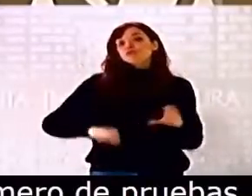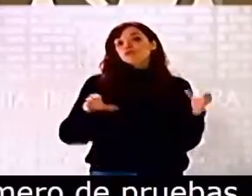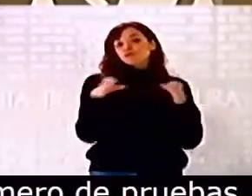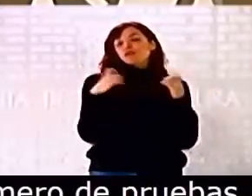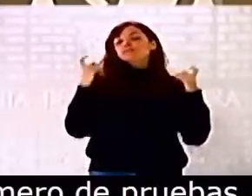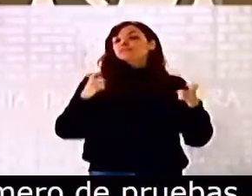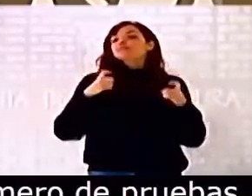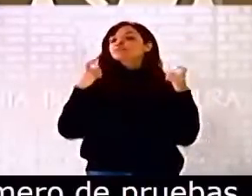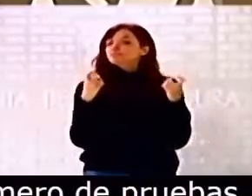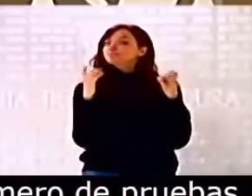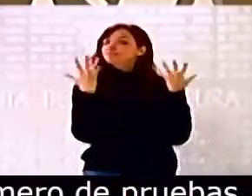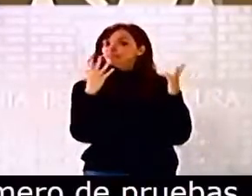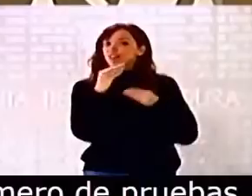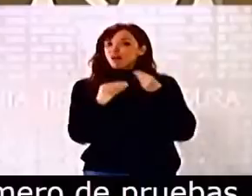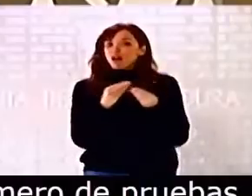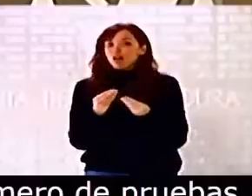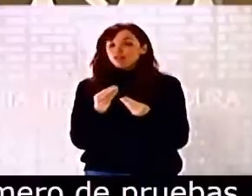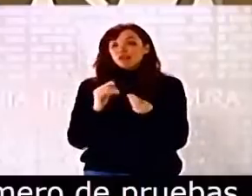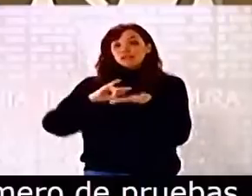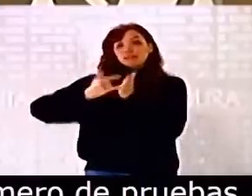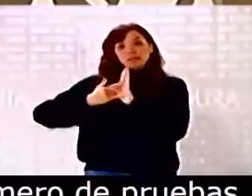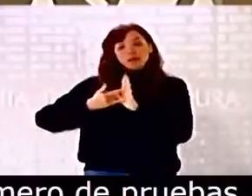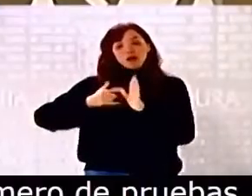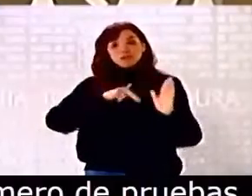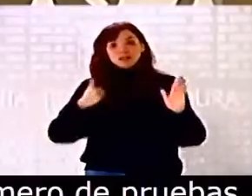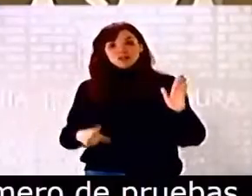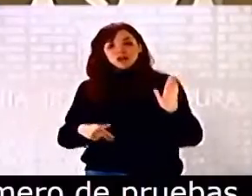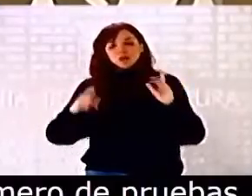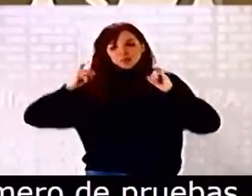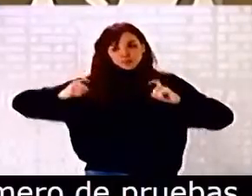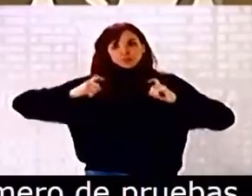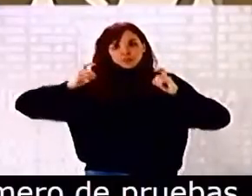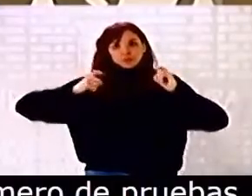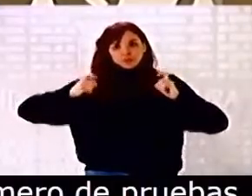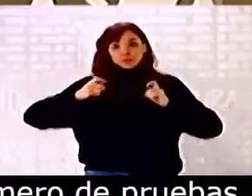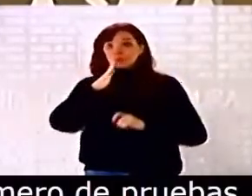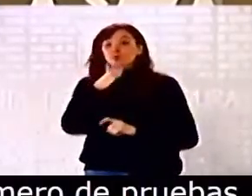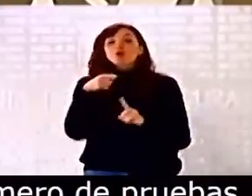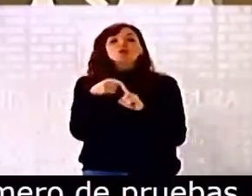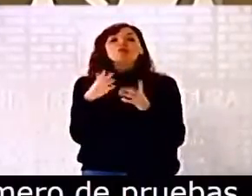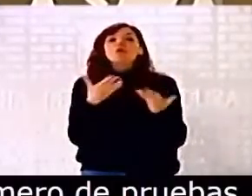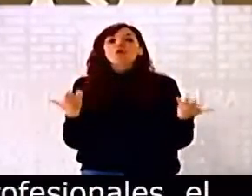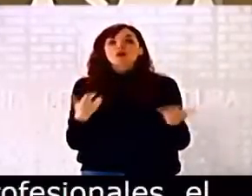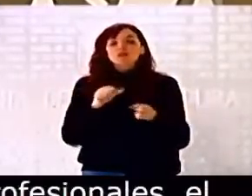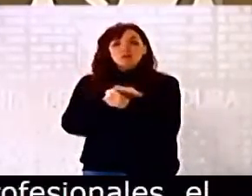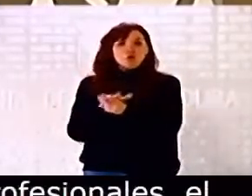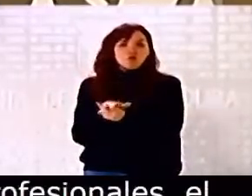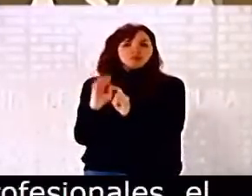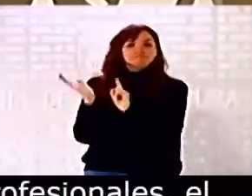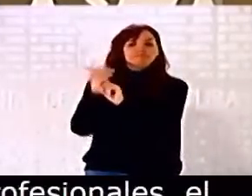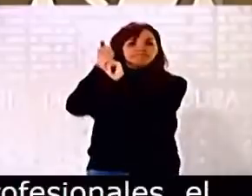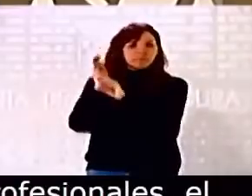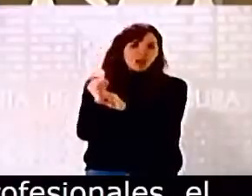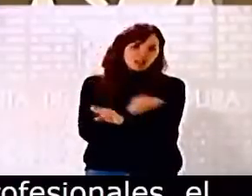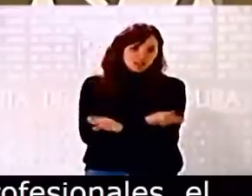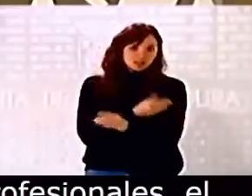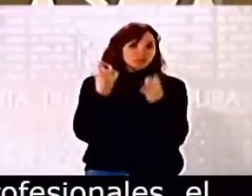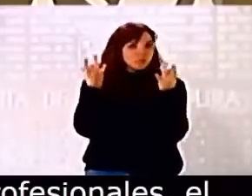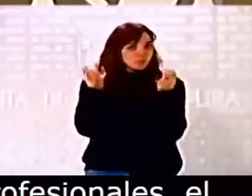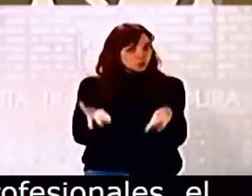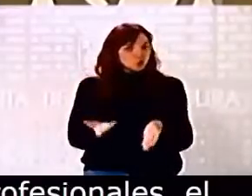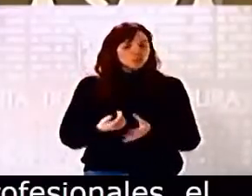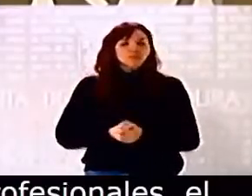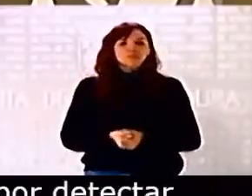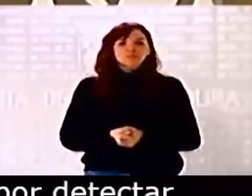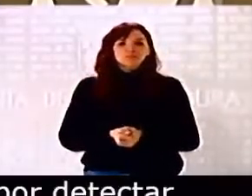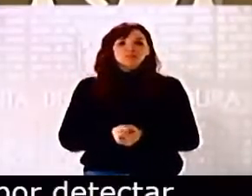el esfuerzo que está haciendo nuestro sistema sanitario por detectar precozmente los casos. Cifras que se reflejan también